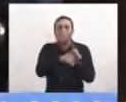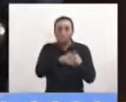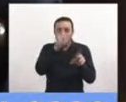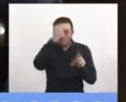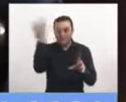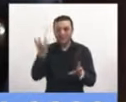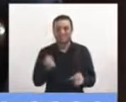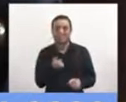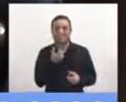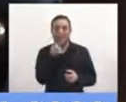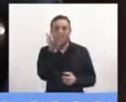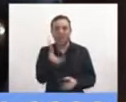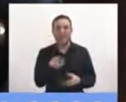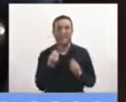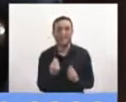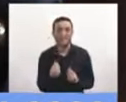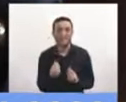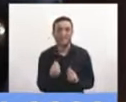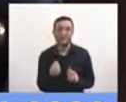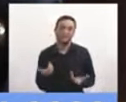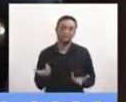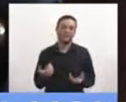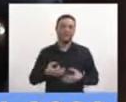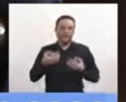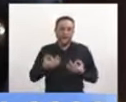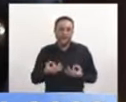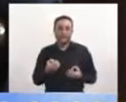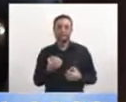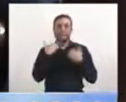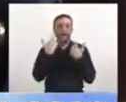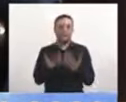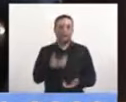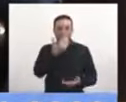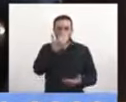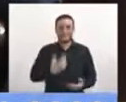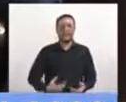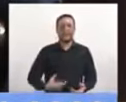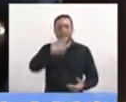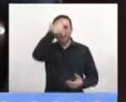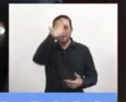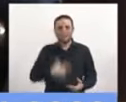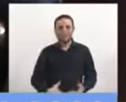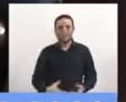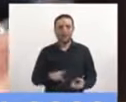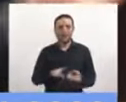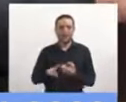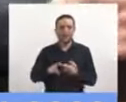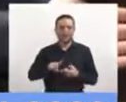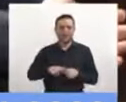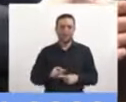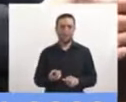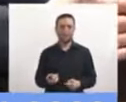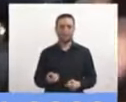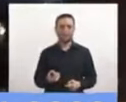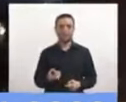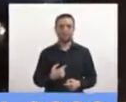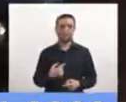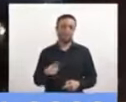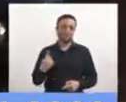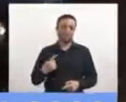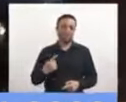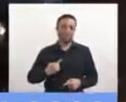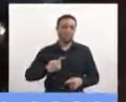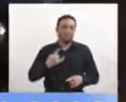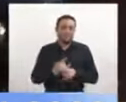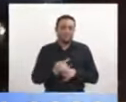de la historia que se repite. ¿Cuántos blanqueos hicimos ya? Todo el tiempo hacemos blanqueo. ¿Por qué? Porque la carga tributaria es